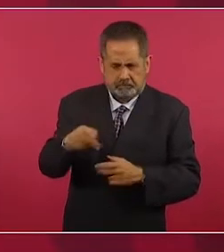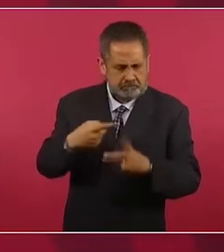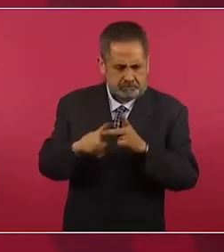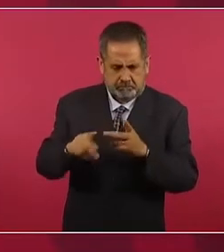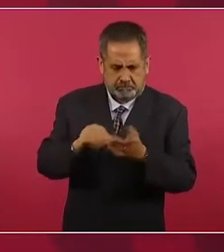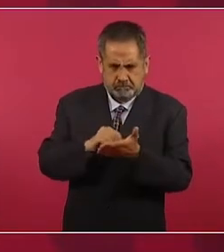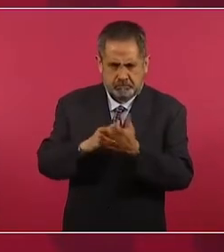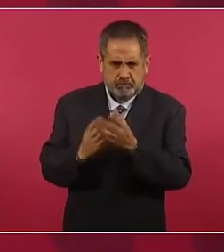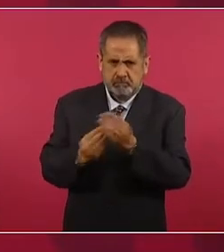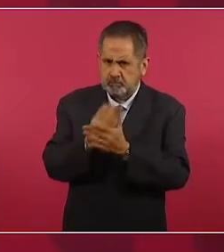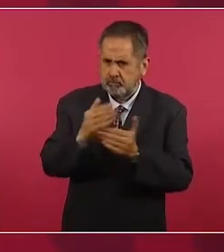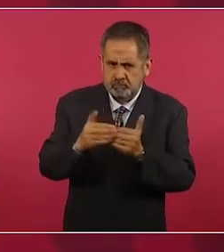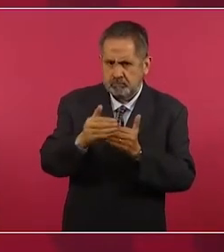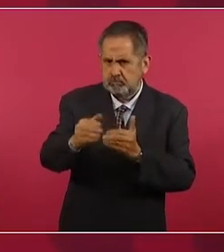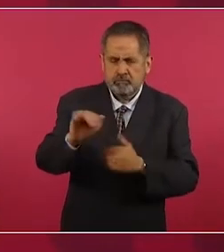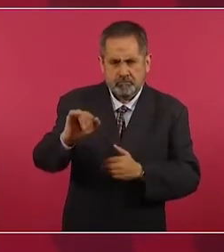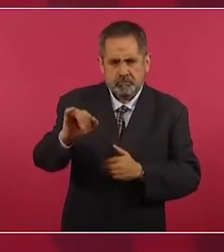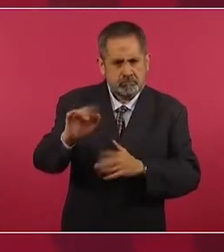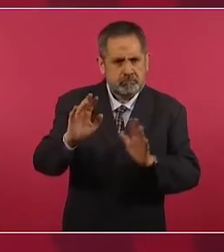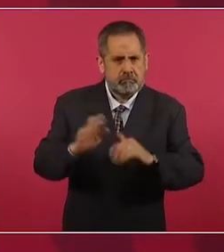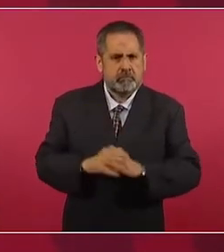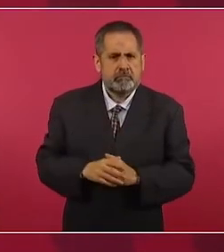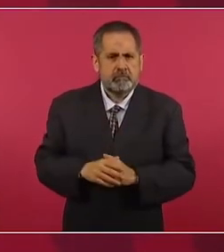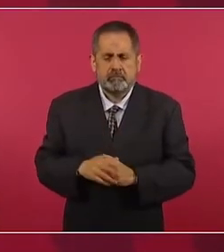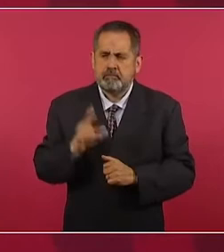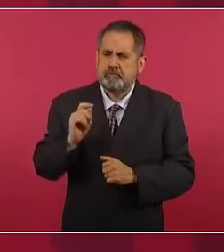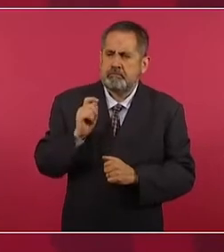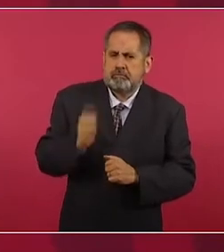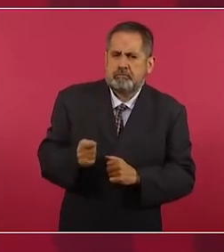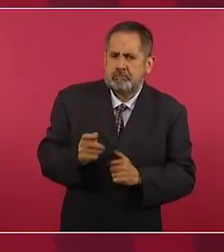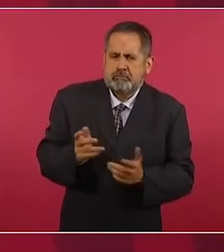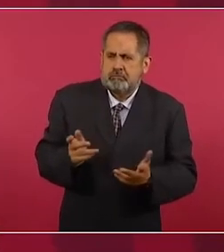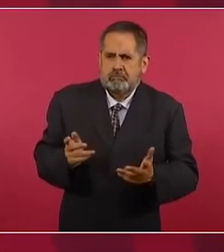el nuevo plan de estudio, pero eso no significa